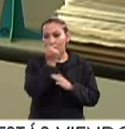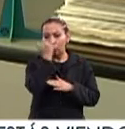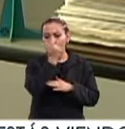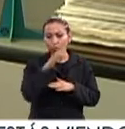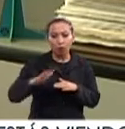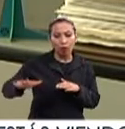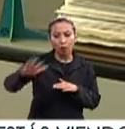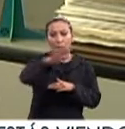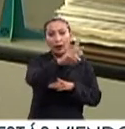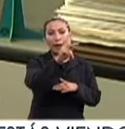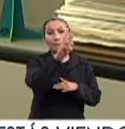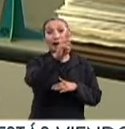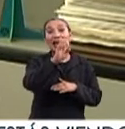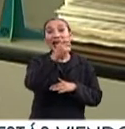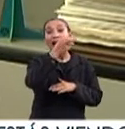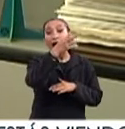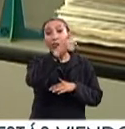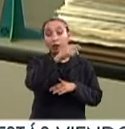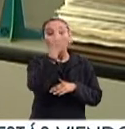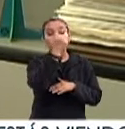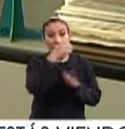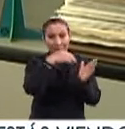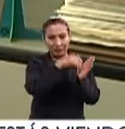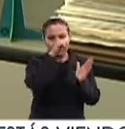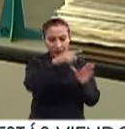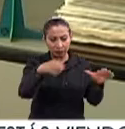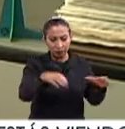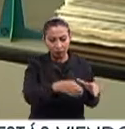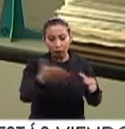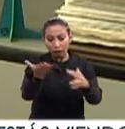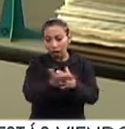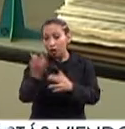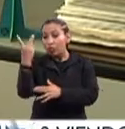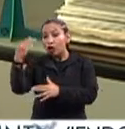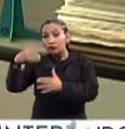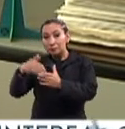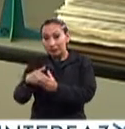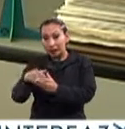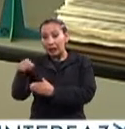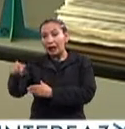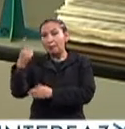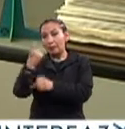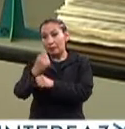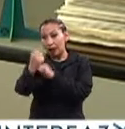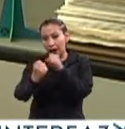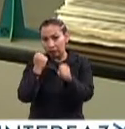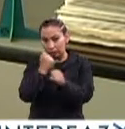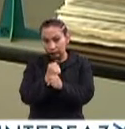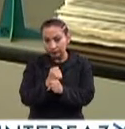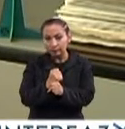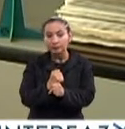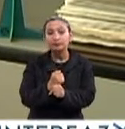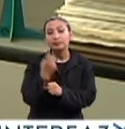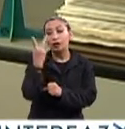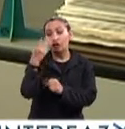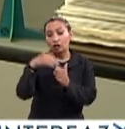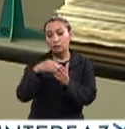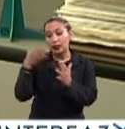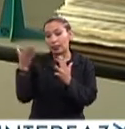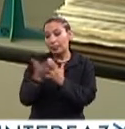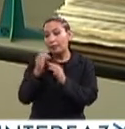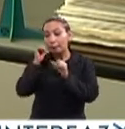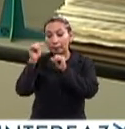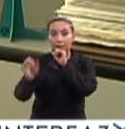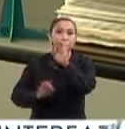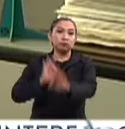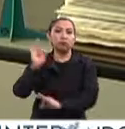estudiantes en el pregrado, que de esos 9,000, 2,000 están en primer año, ¿no? Y esos 2,000 los tenemos que